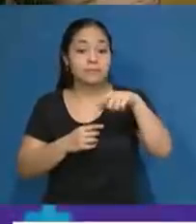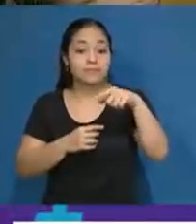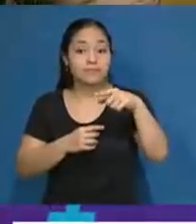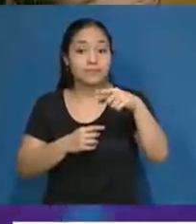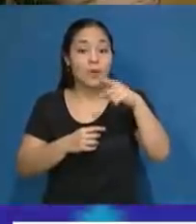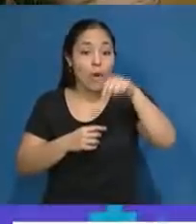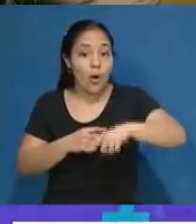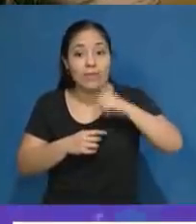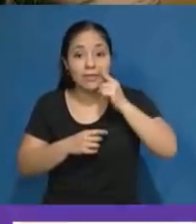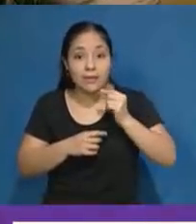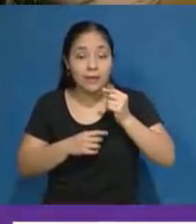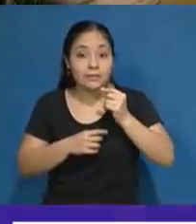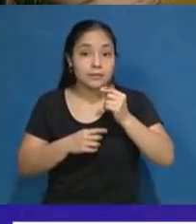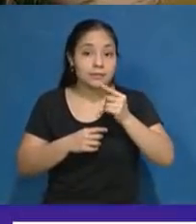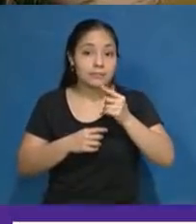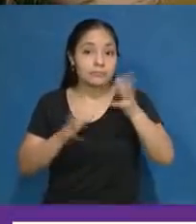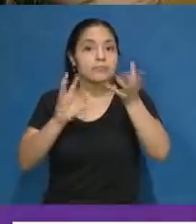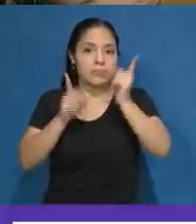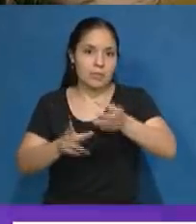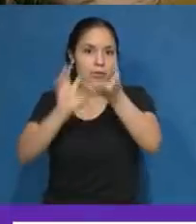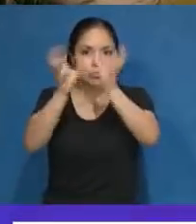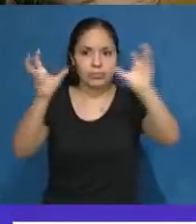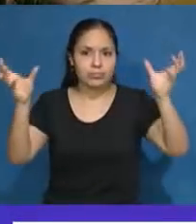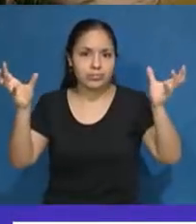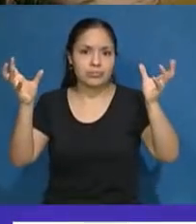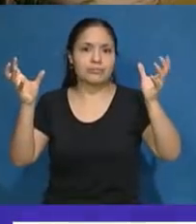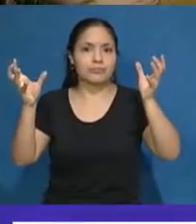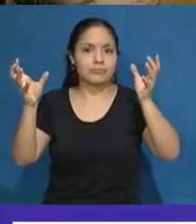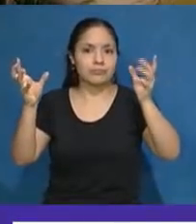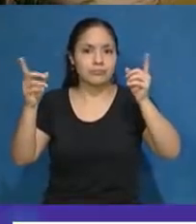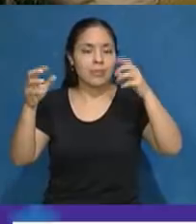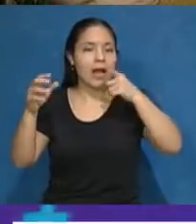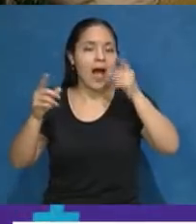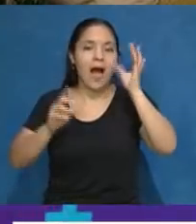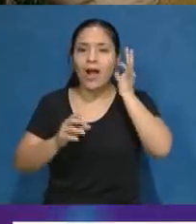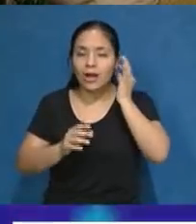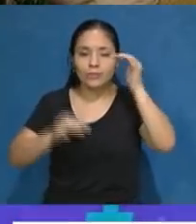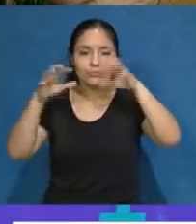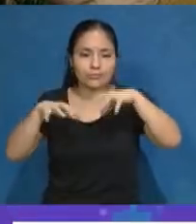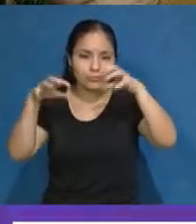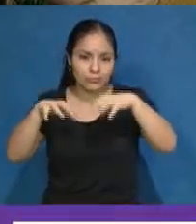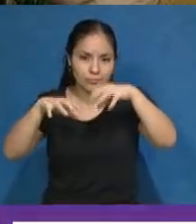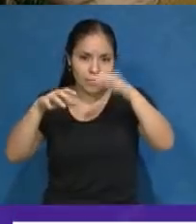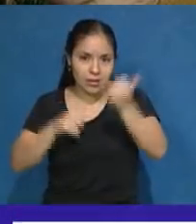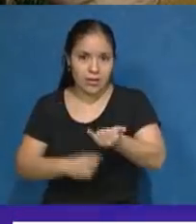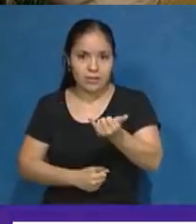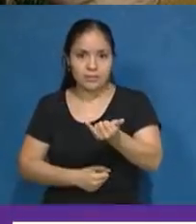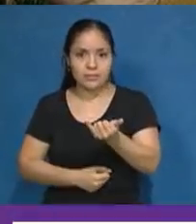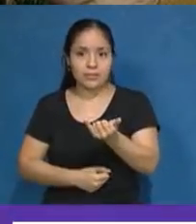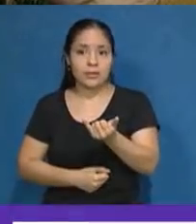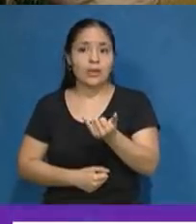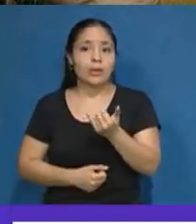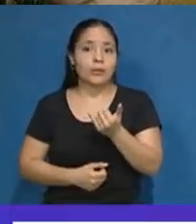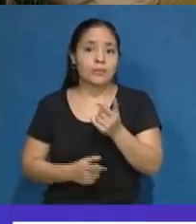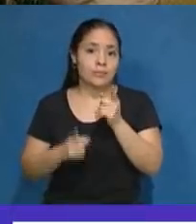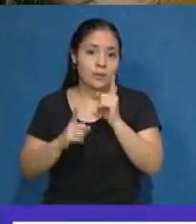el día de hoy, que se va a mantener el cielo nublado, con precipitaciones en forma de llovizna, lluvia. Eso va a hacer que, bueno, que tengamos